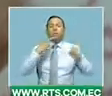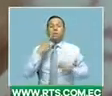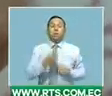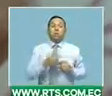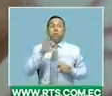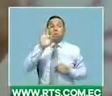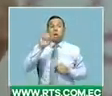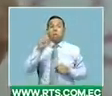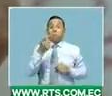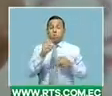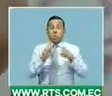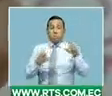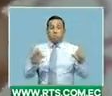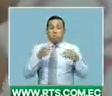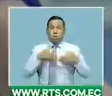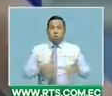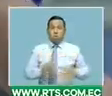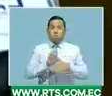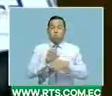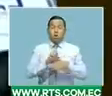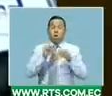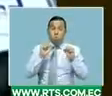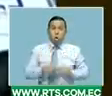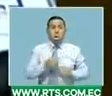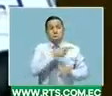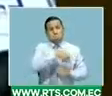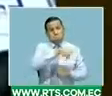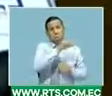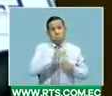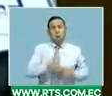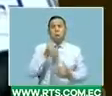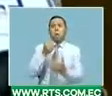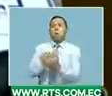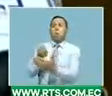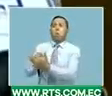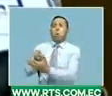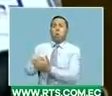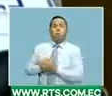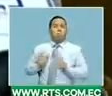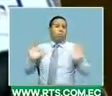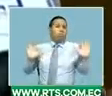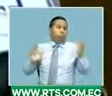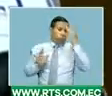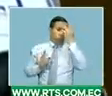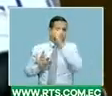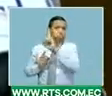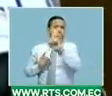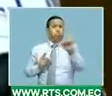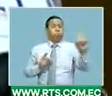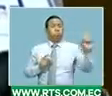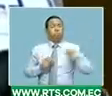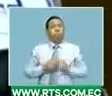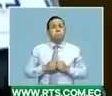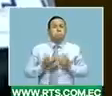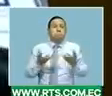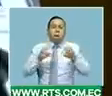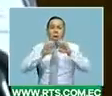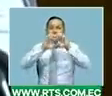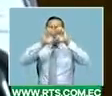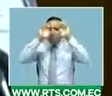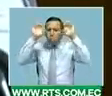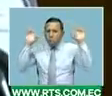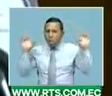ecuatorianos desde enero de 2021. Nosotros no vamos a impedir que ninguna entidad del